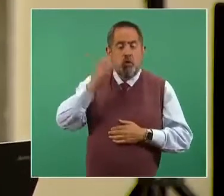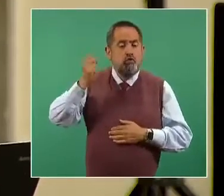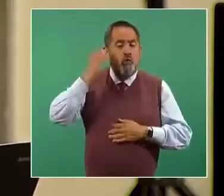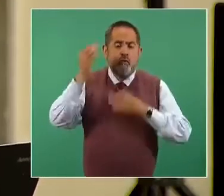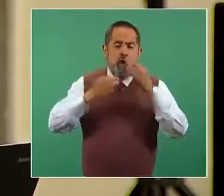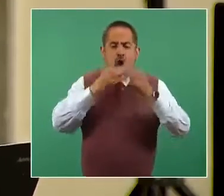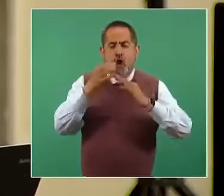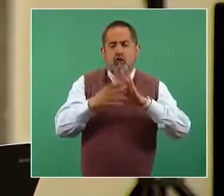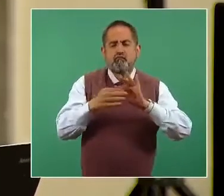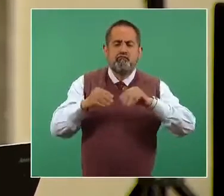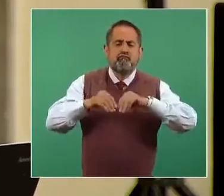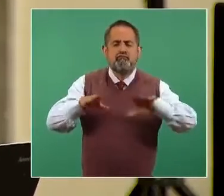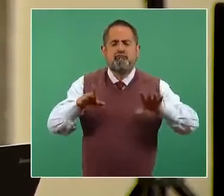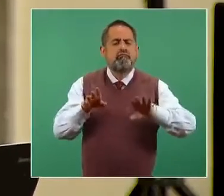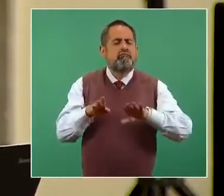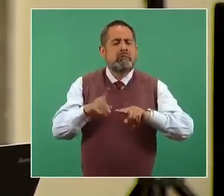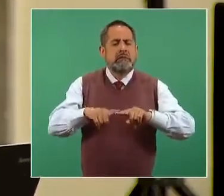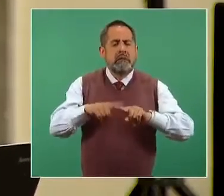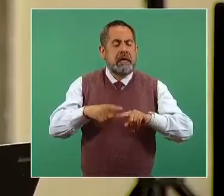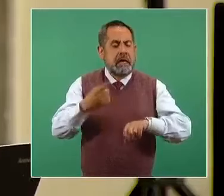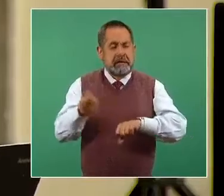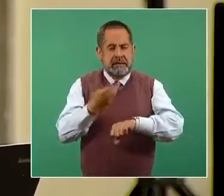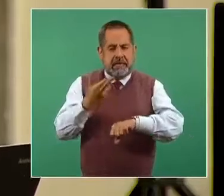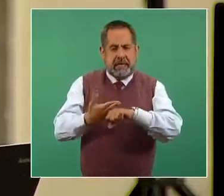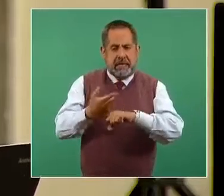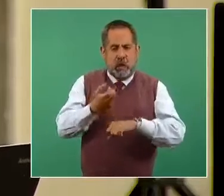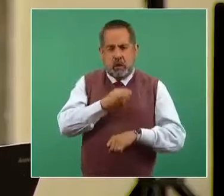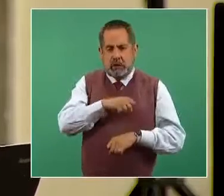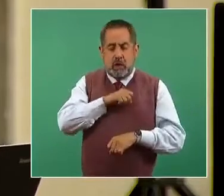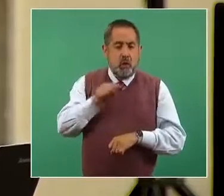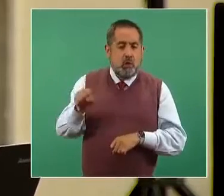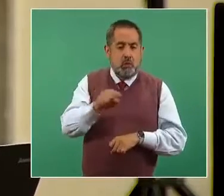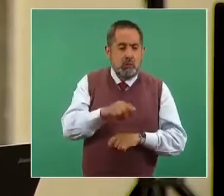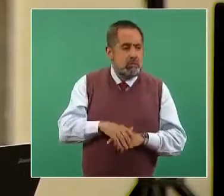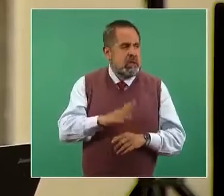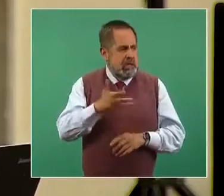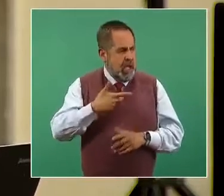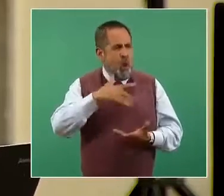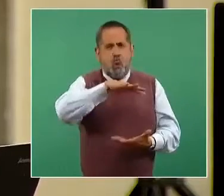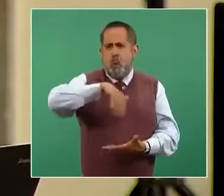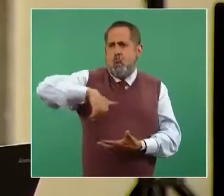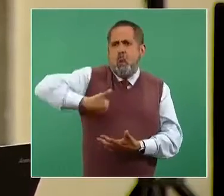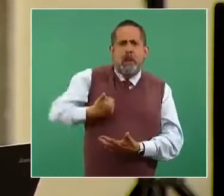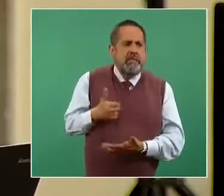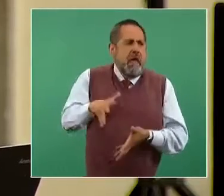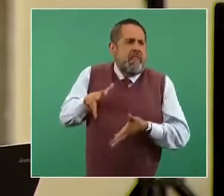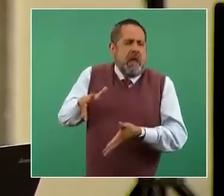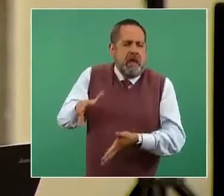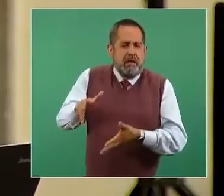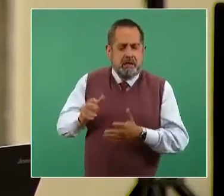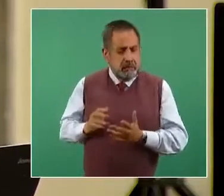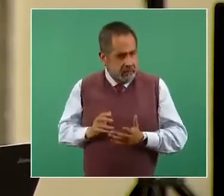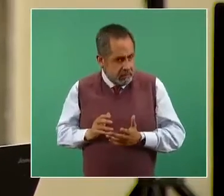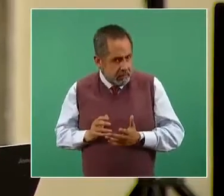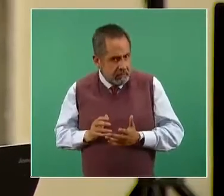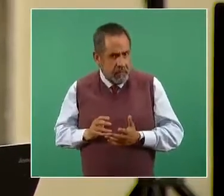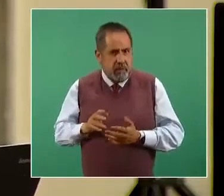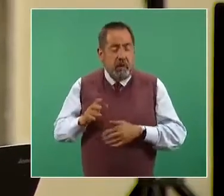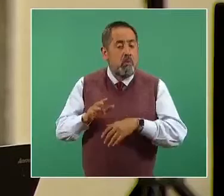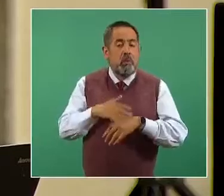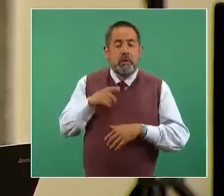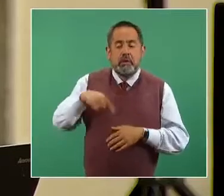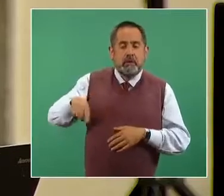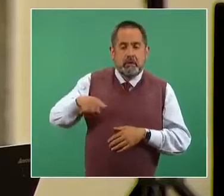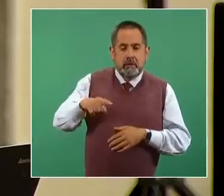que dieron los secretarios de salud, que decían que tenían guardada la vacuna porque no estaban